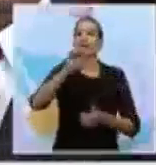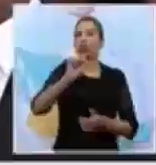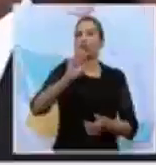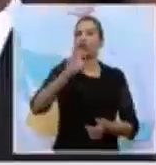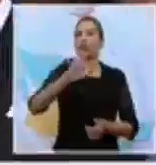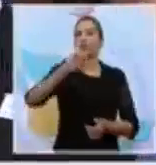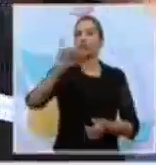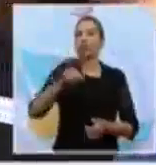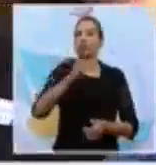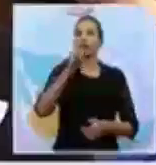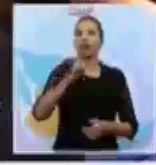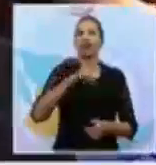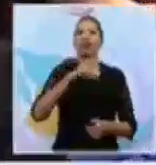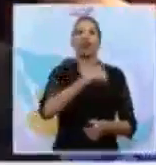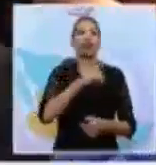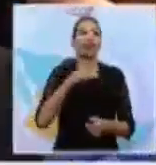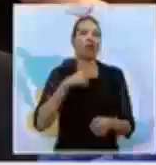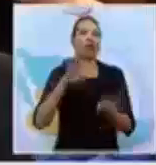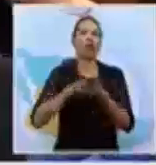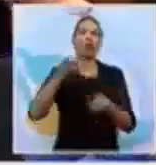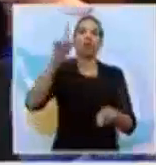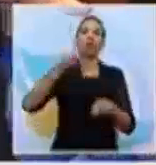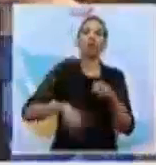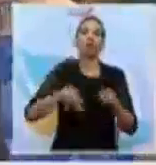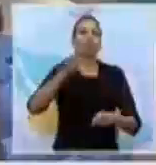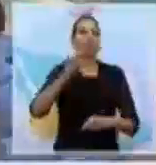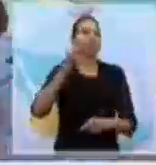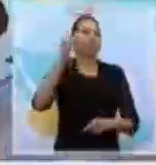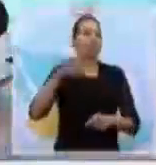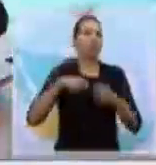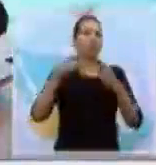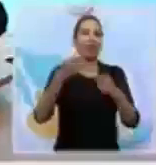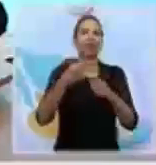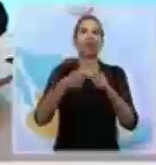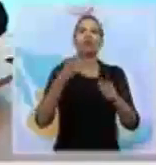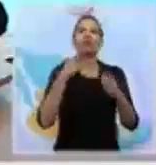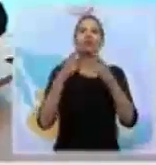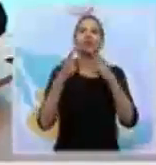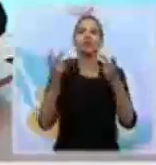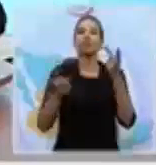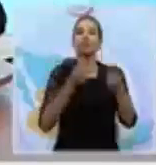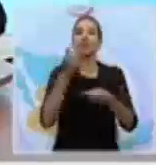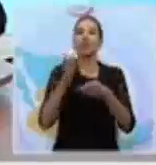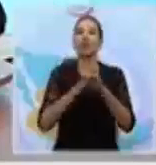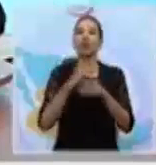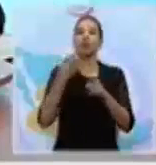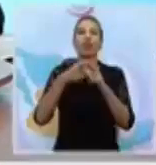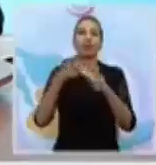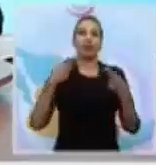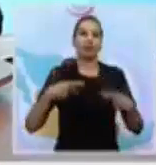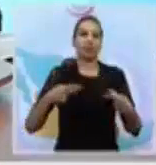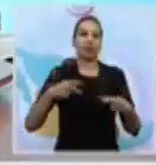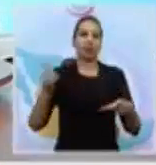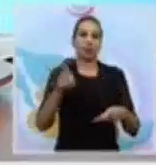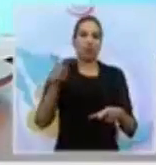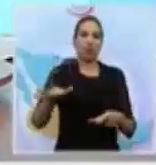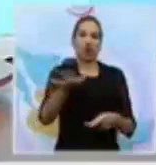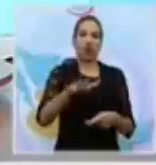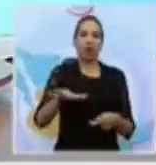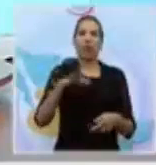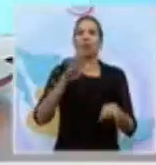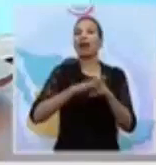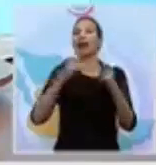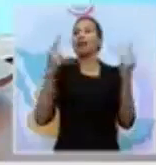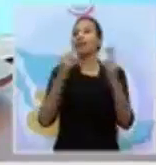de Justicia ha derogado al negar las primeras consultas demandadas por la población.